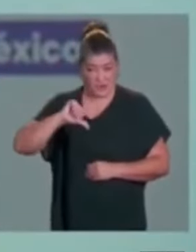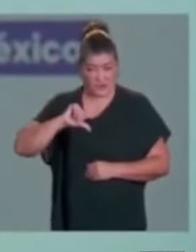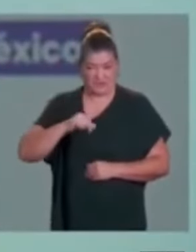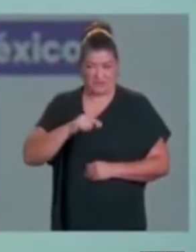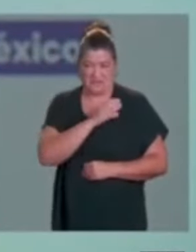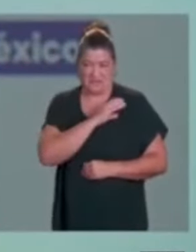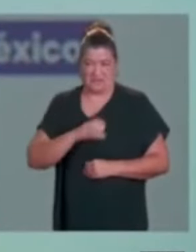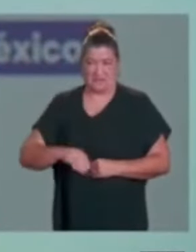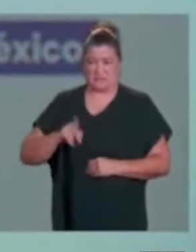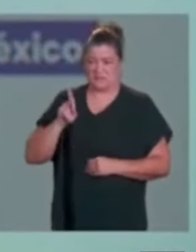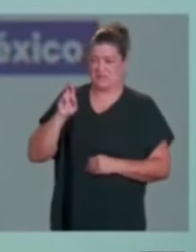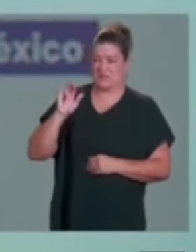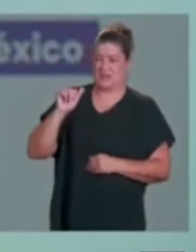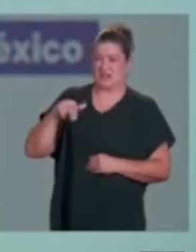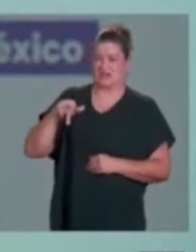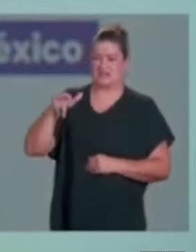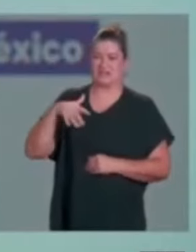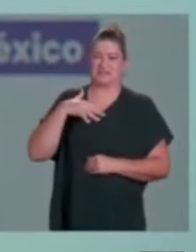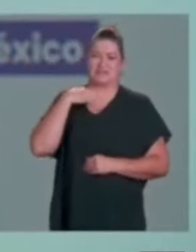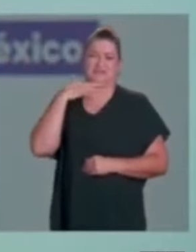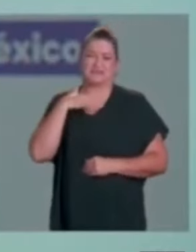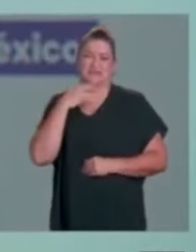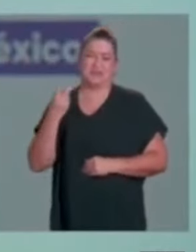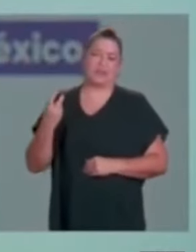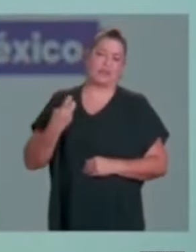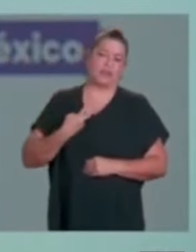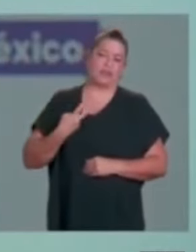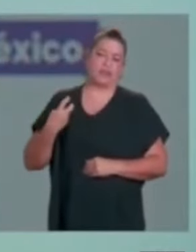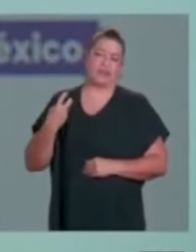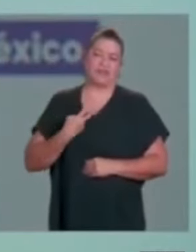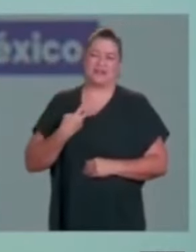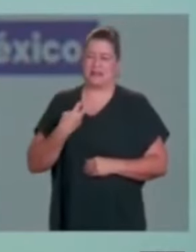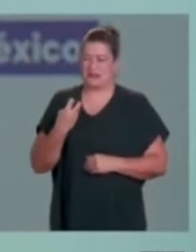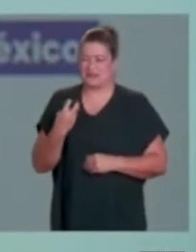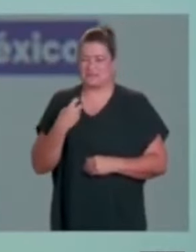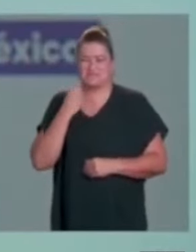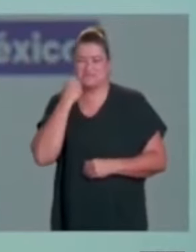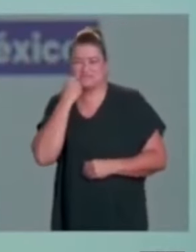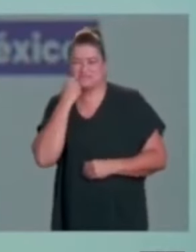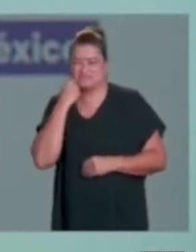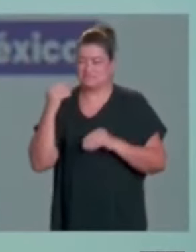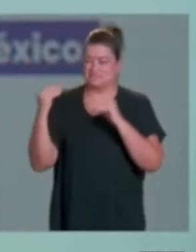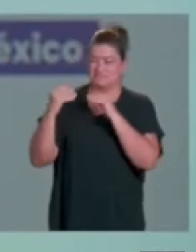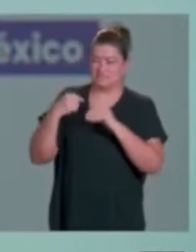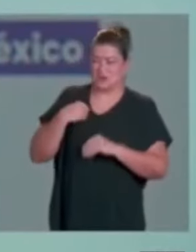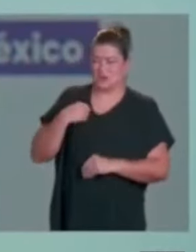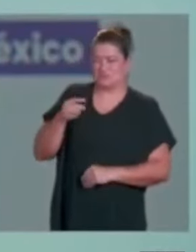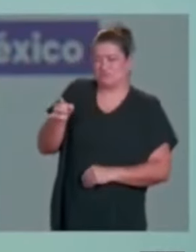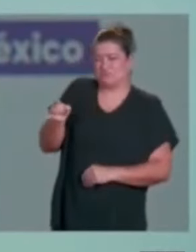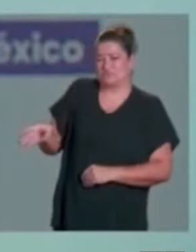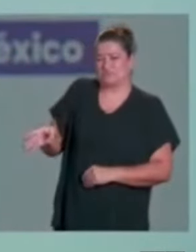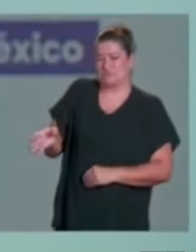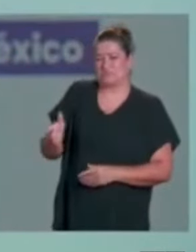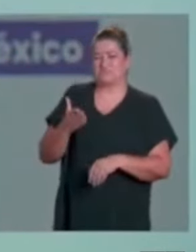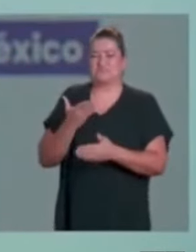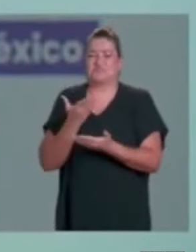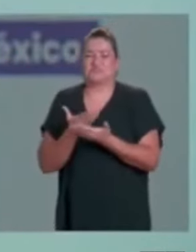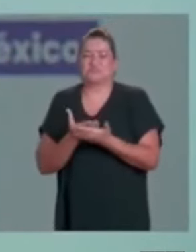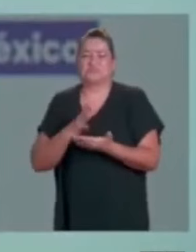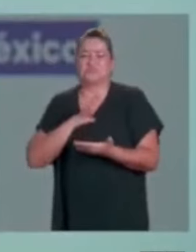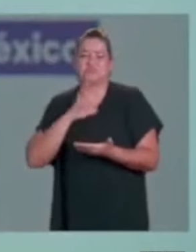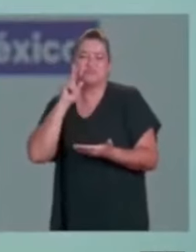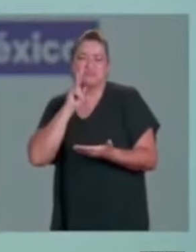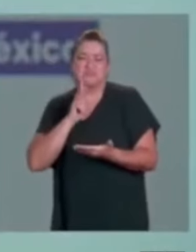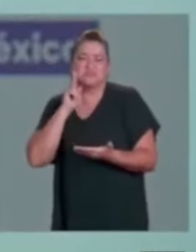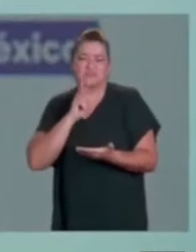del PRIAN, de la corrupta, a pesar de eso hemos ganado el debate, porque hemos presentado propuestas y hemos presentado un plan